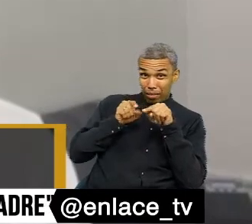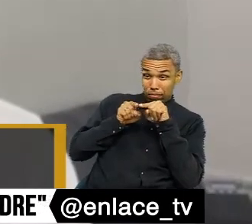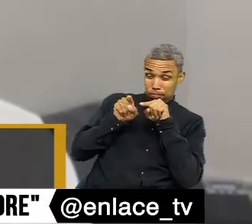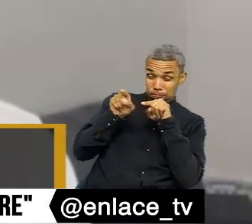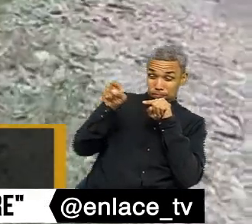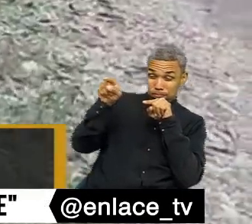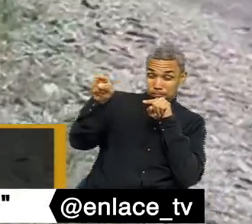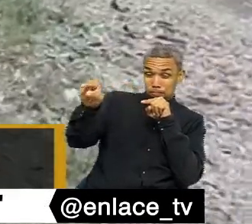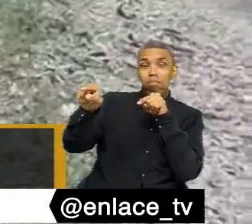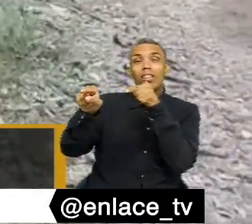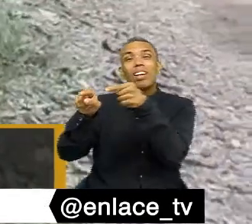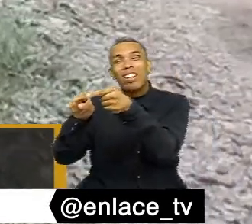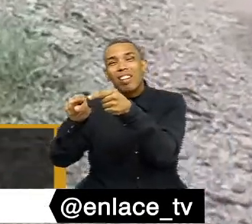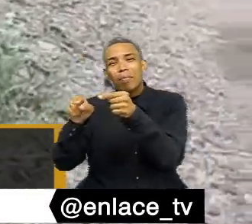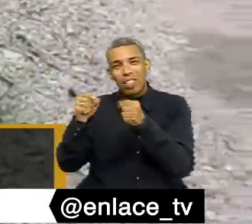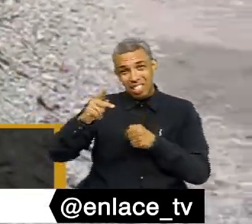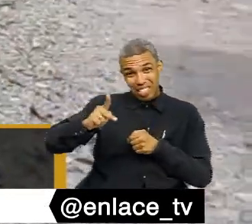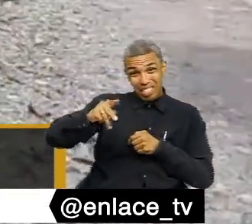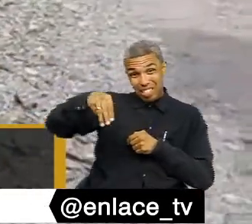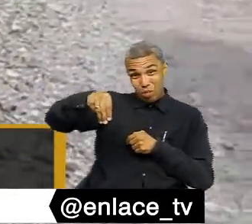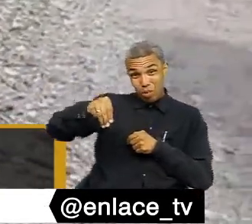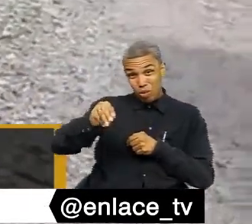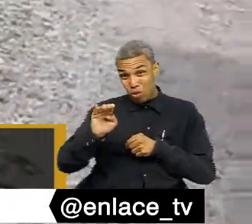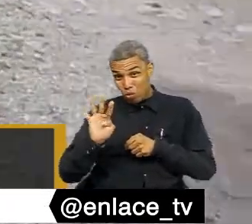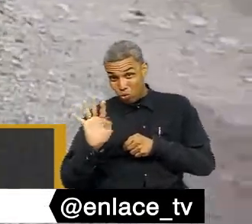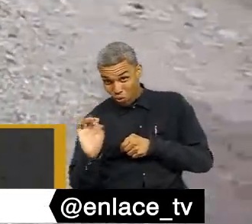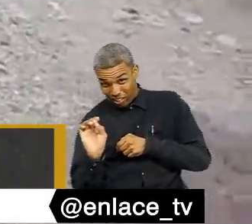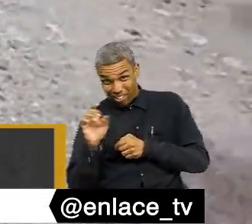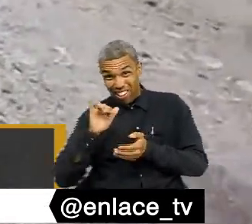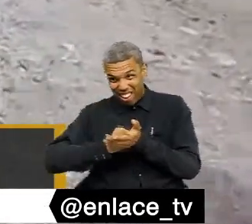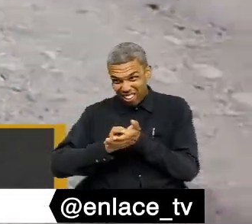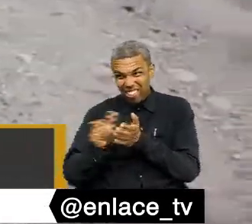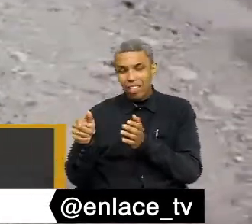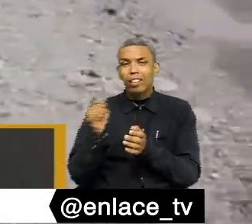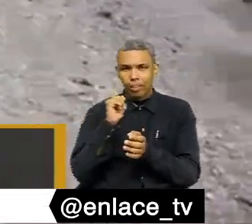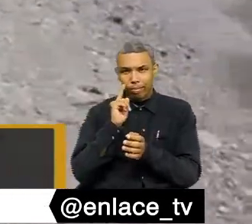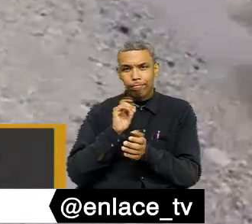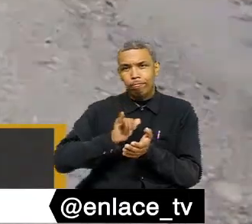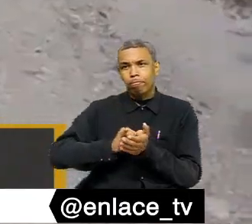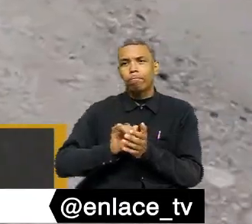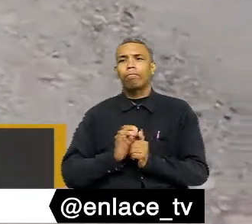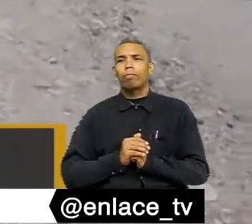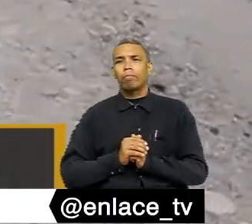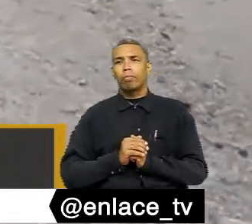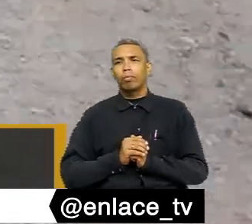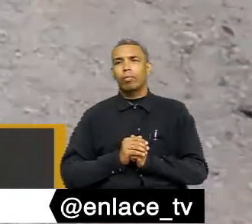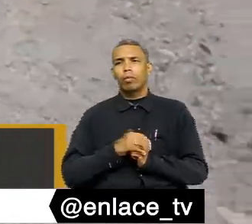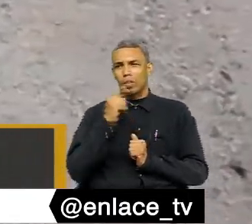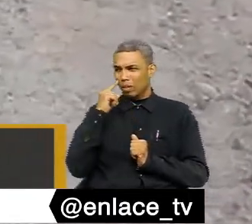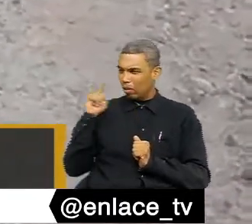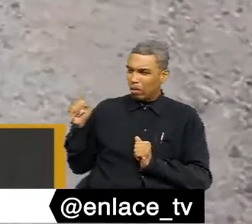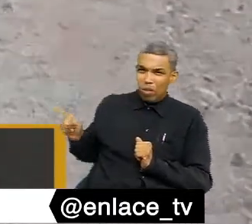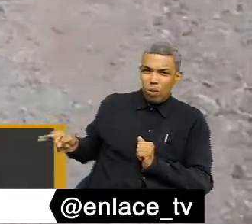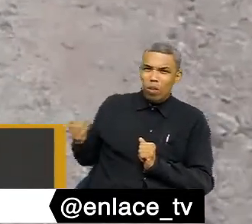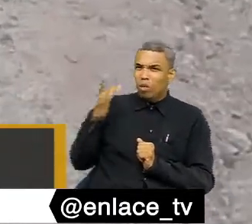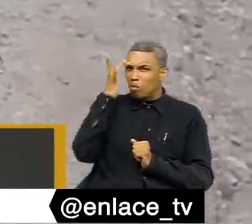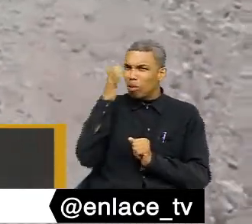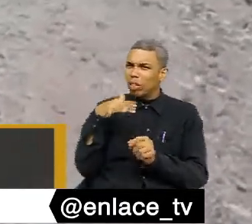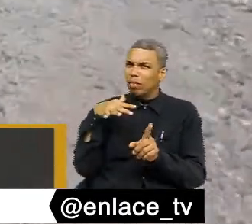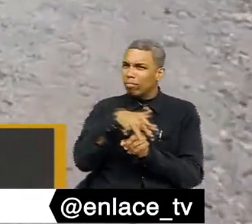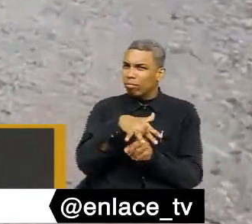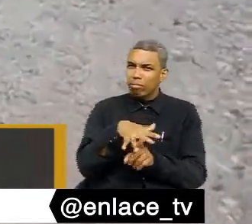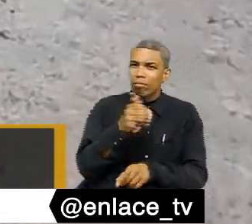caño Jeringa. El origen de esta afectación al parecer se da en la zona por una mala práctica de drenado en un potrero de finca vecina, lo cual